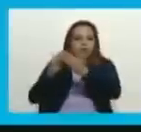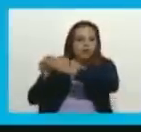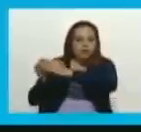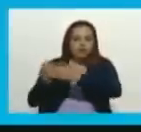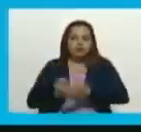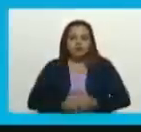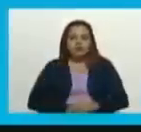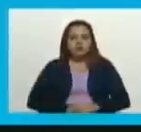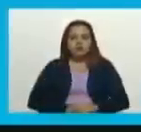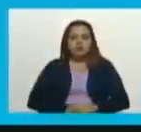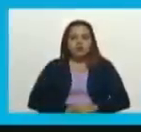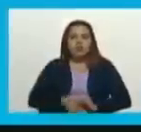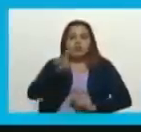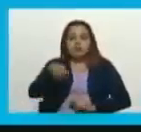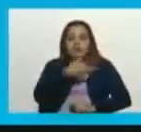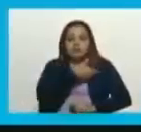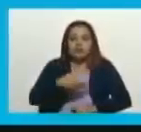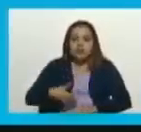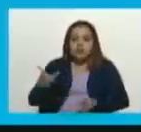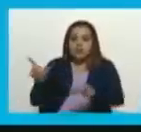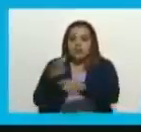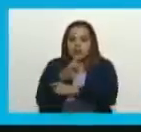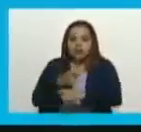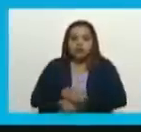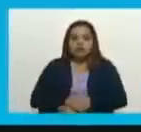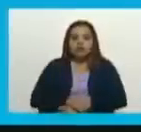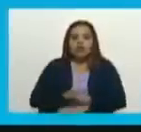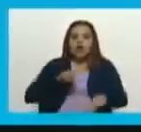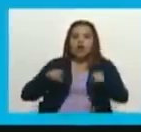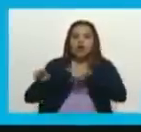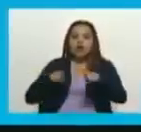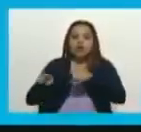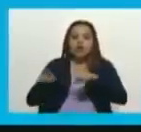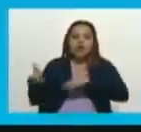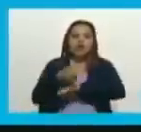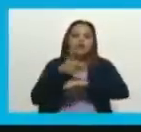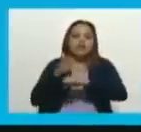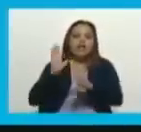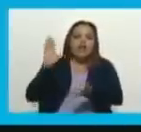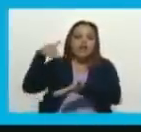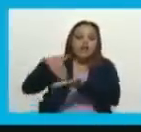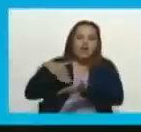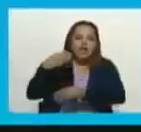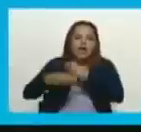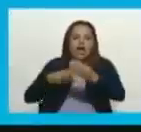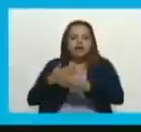presidente de gas. Voy a coordinar con la gobernadora de Aragua y hacer